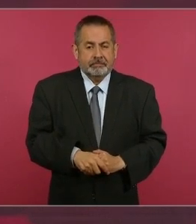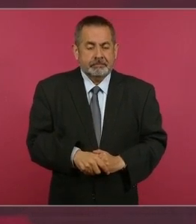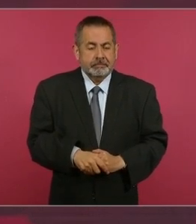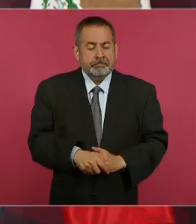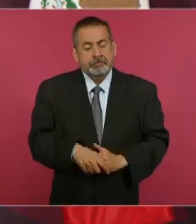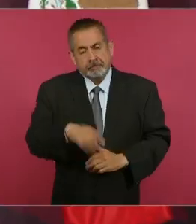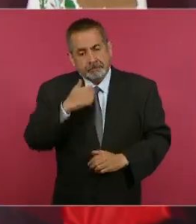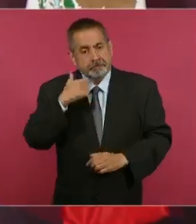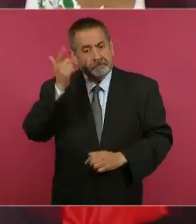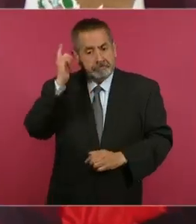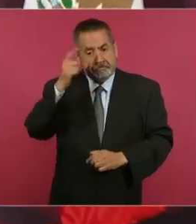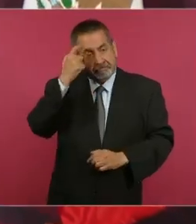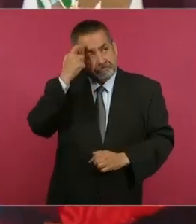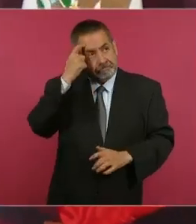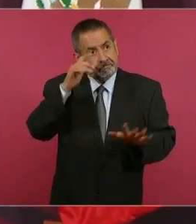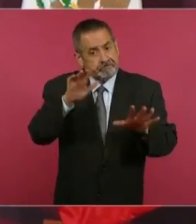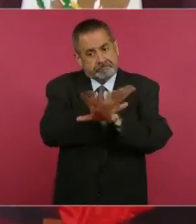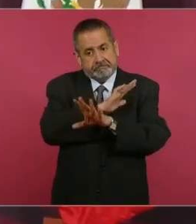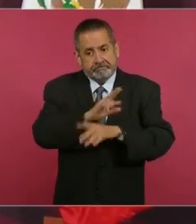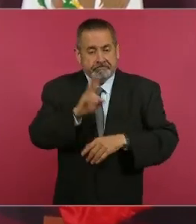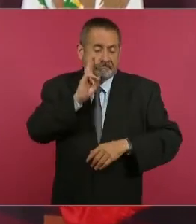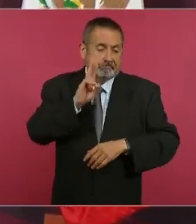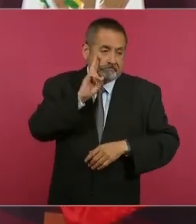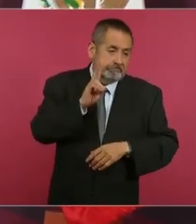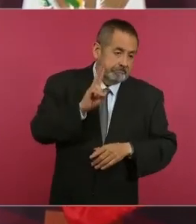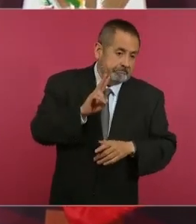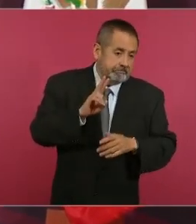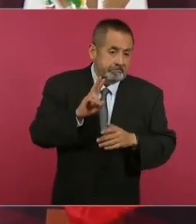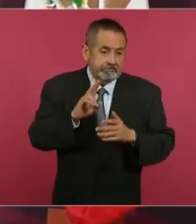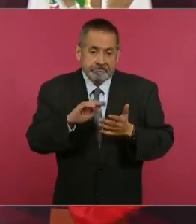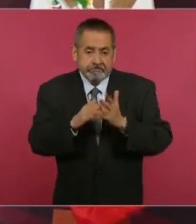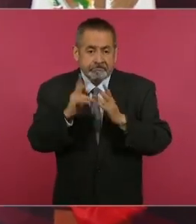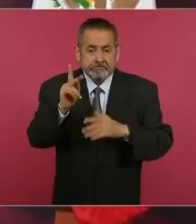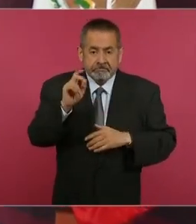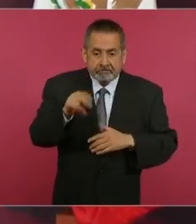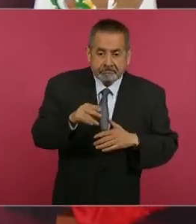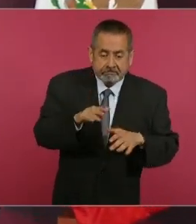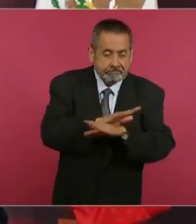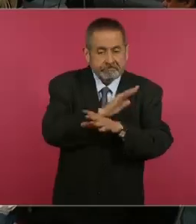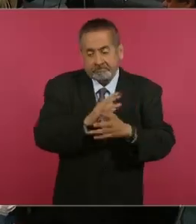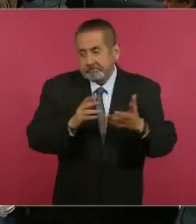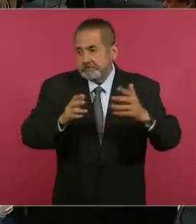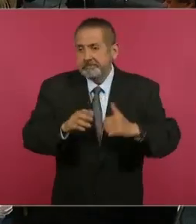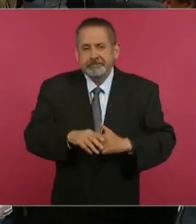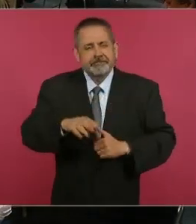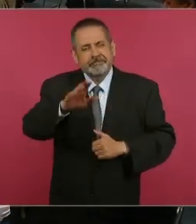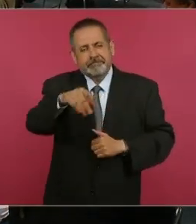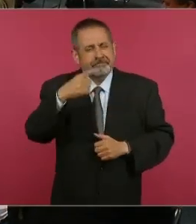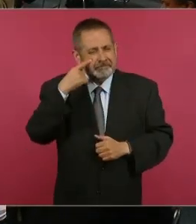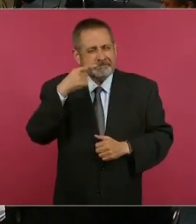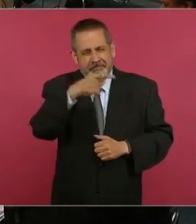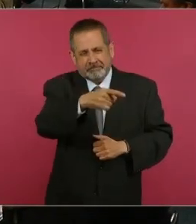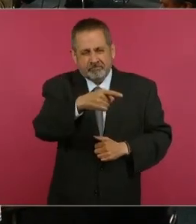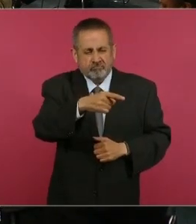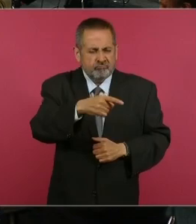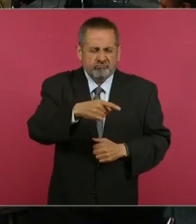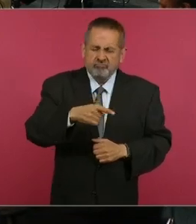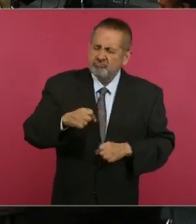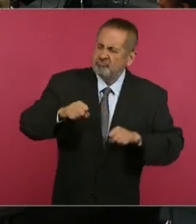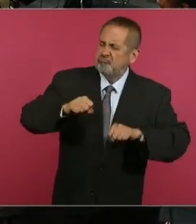Ojalá y cambien, ¿no?, su estrategia, porque incluso a partir de que asumió esa